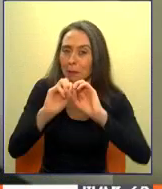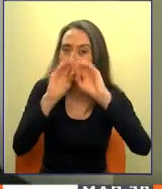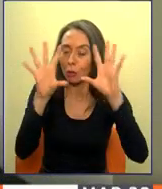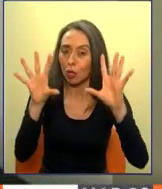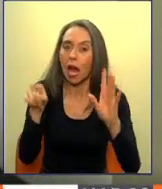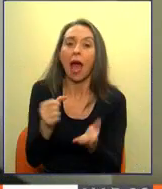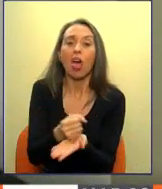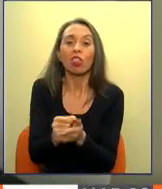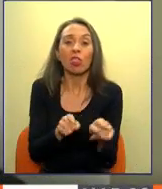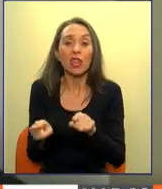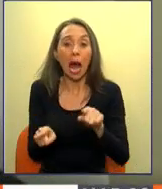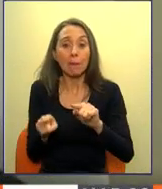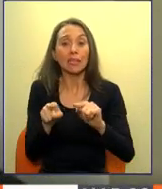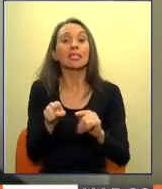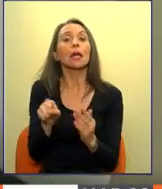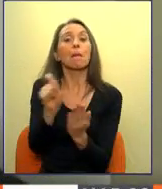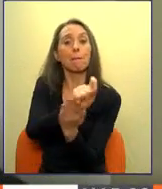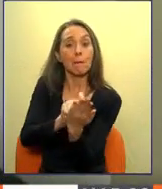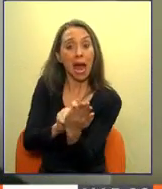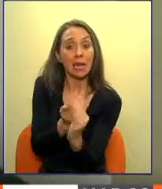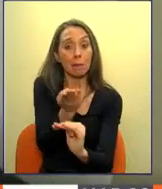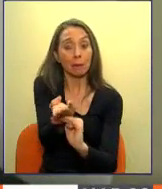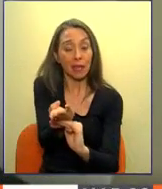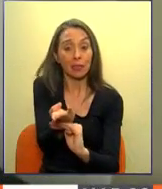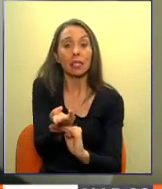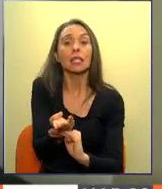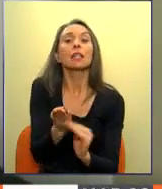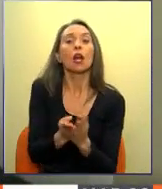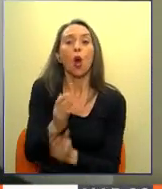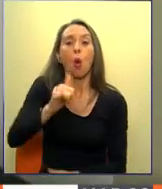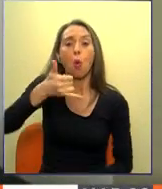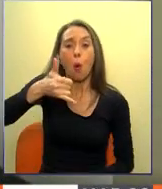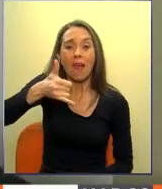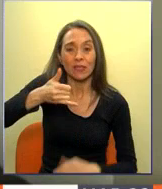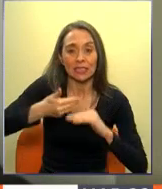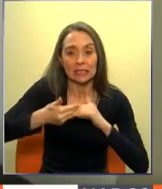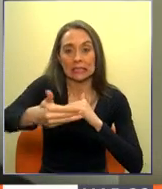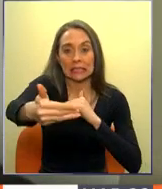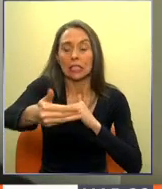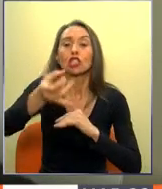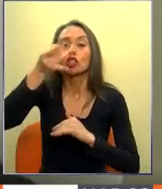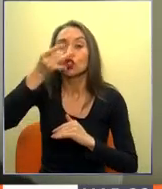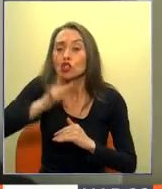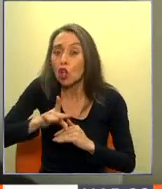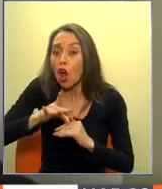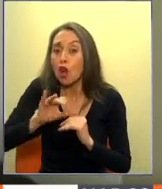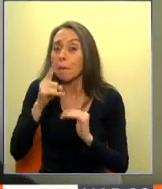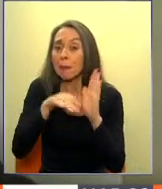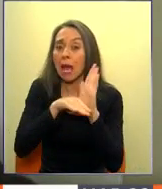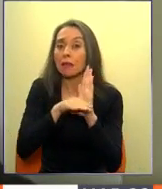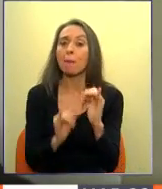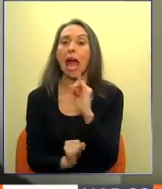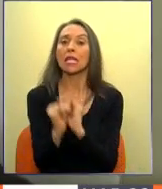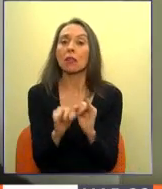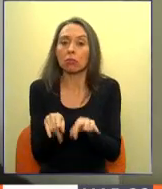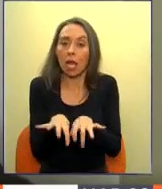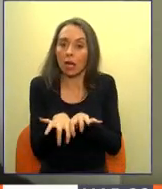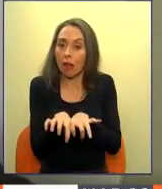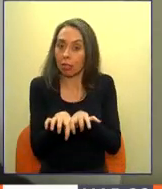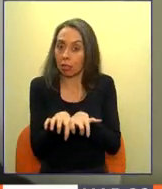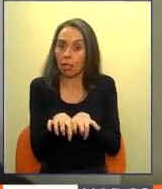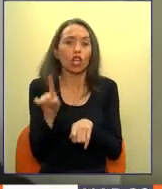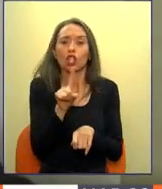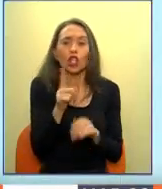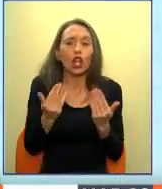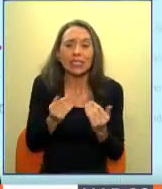trámite será a contar de este día jueves y será solamente por internet en una primera etapa. Por consiguiente, no es necesario ir a